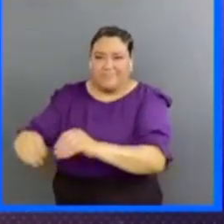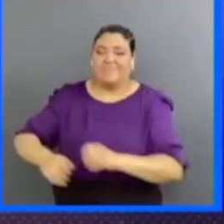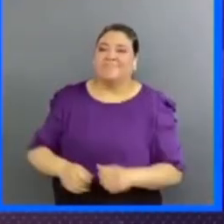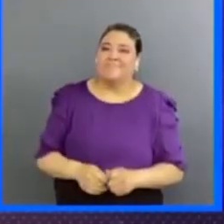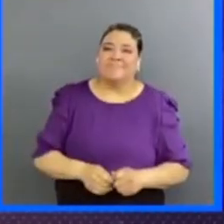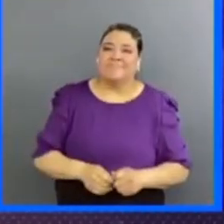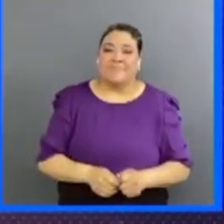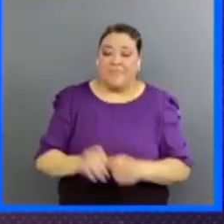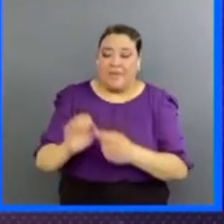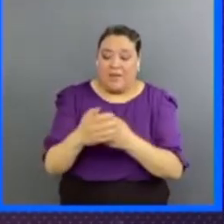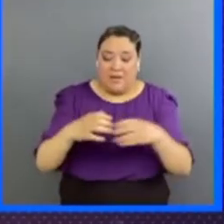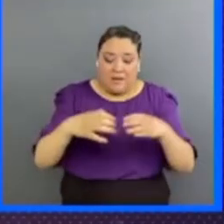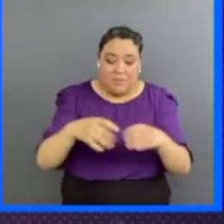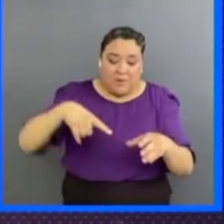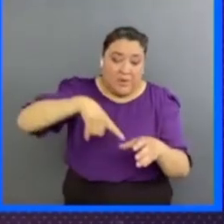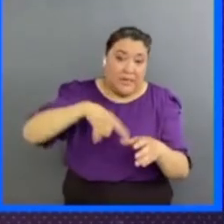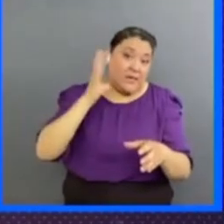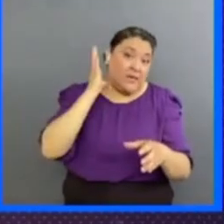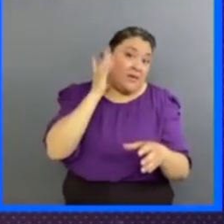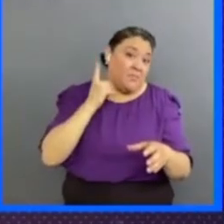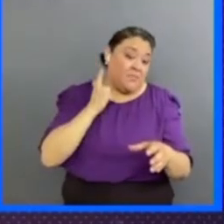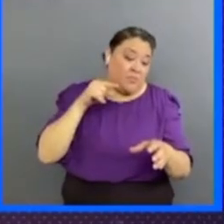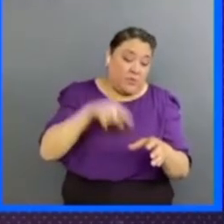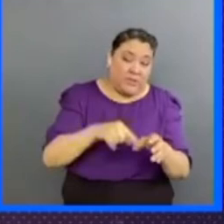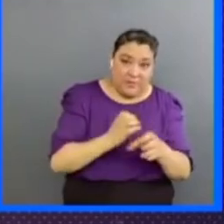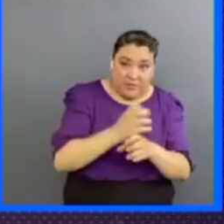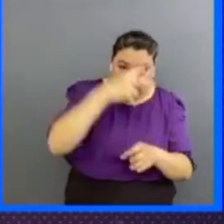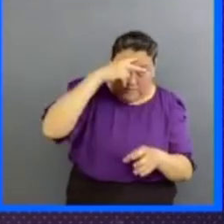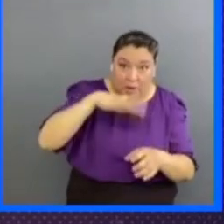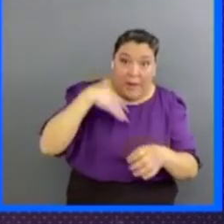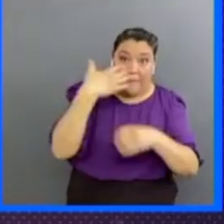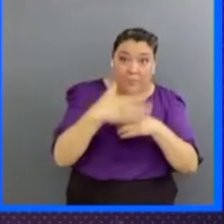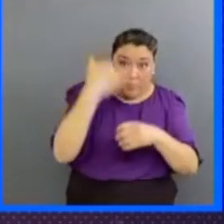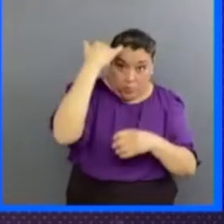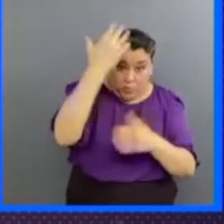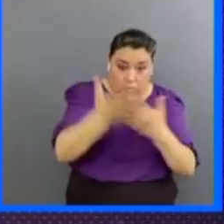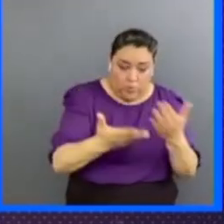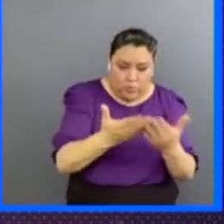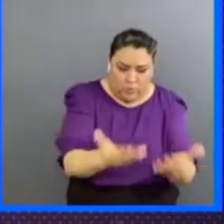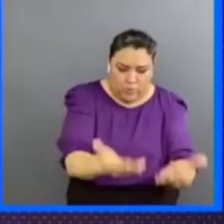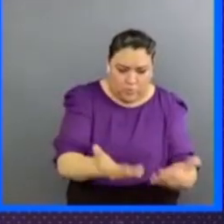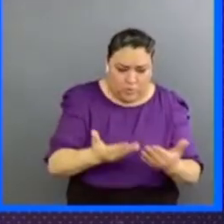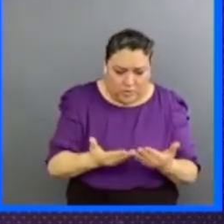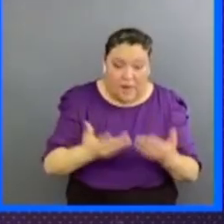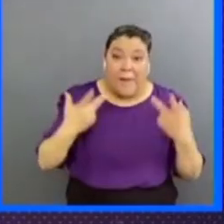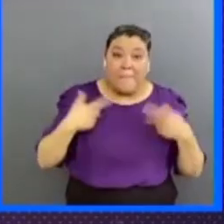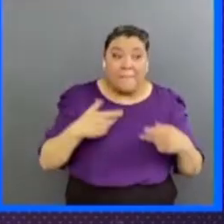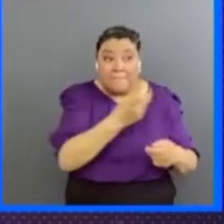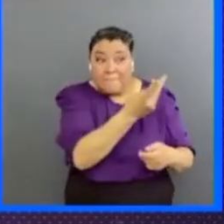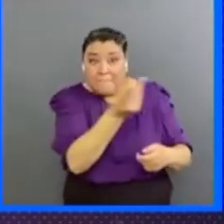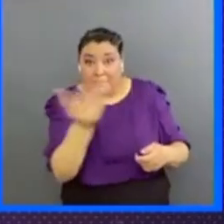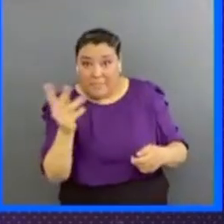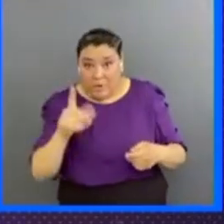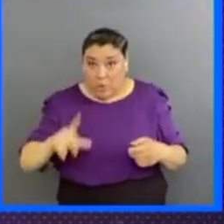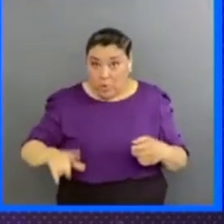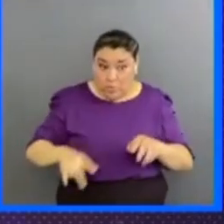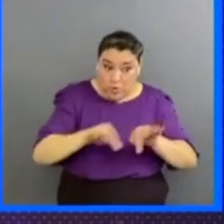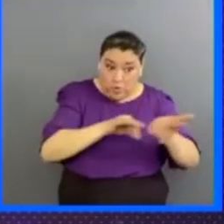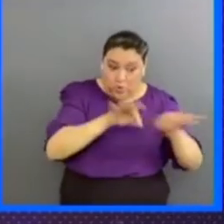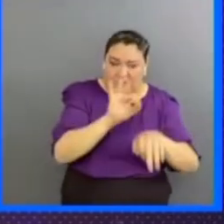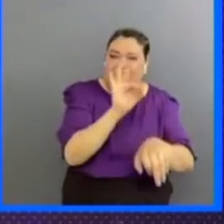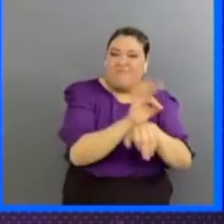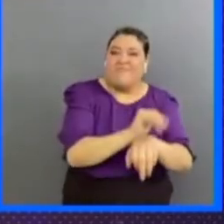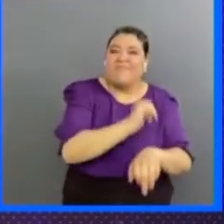Comisiones del Congreso del Estado de México estudiarán una iniciativa que busca eliminar el fuero a todas las personas servidoras públicas sin importar su